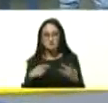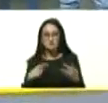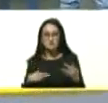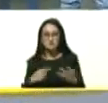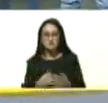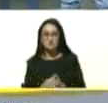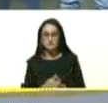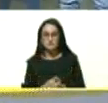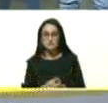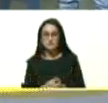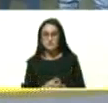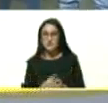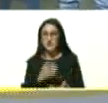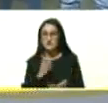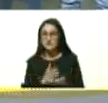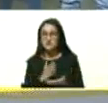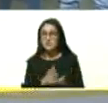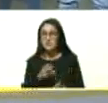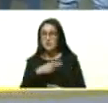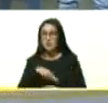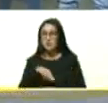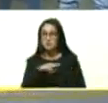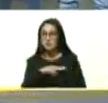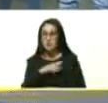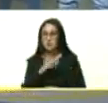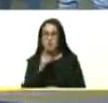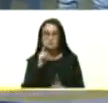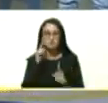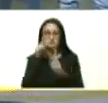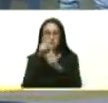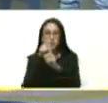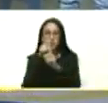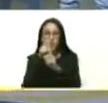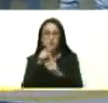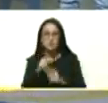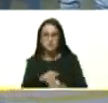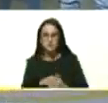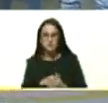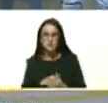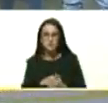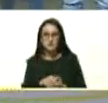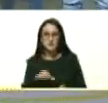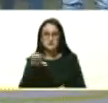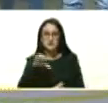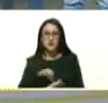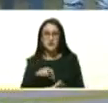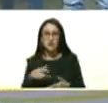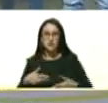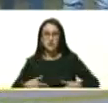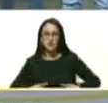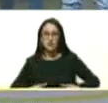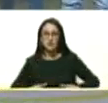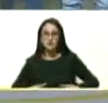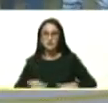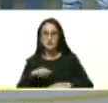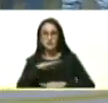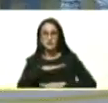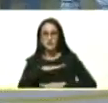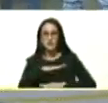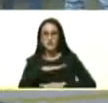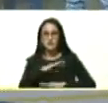etcétera. Pero siempre nosotros con un norte, con un centro del esfuerzo, la